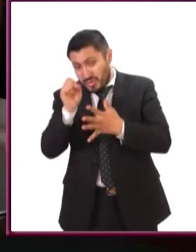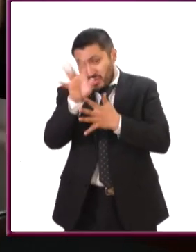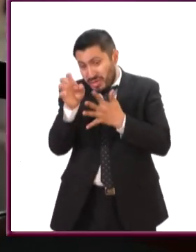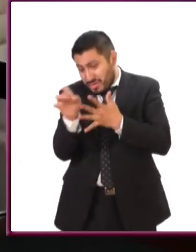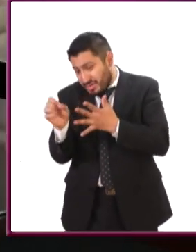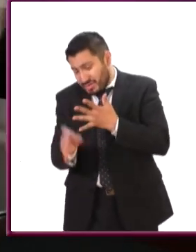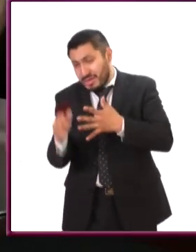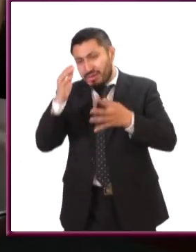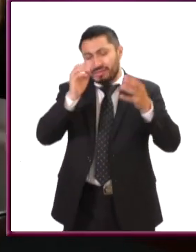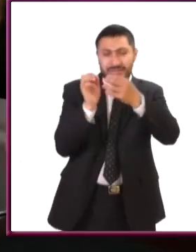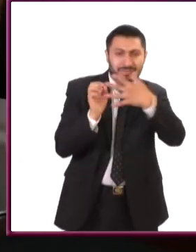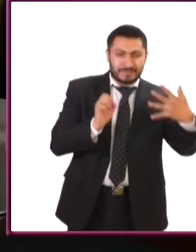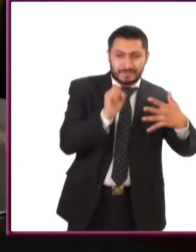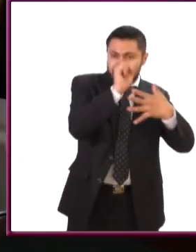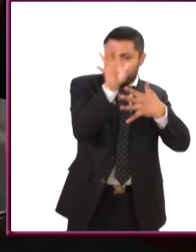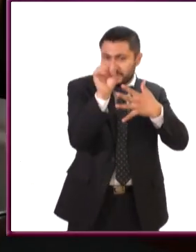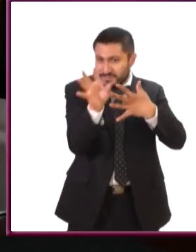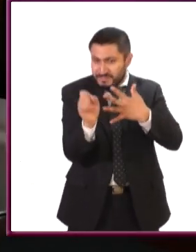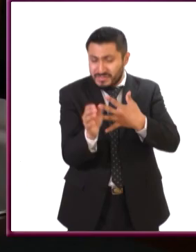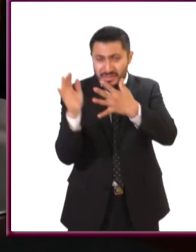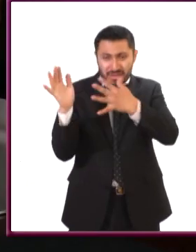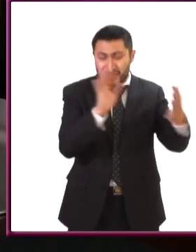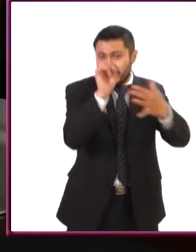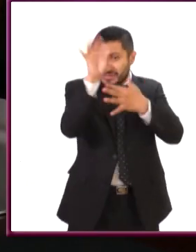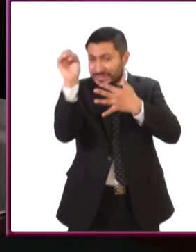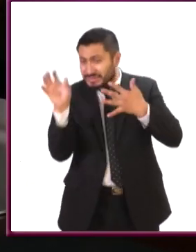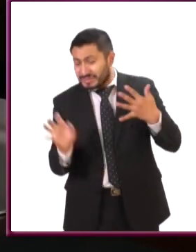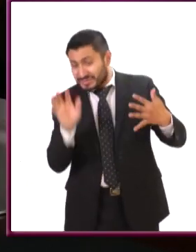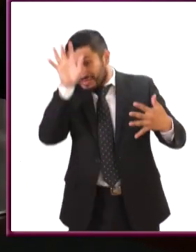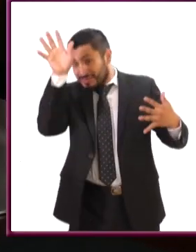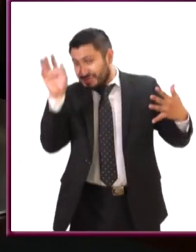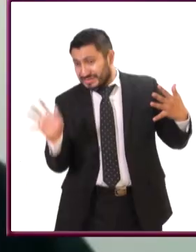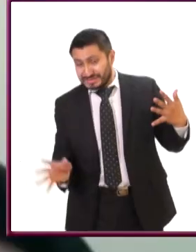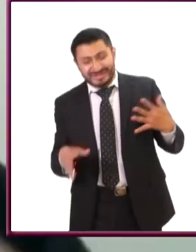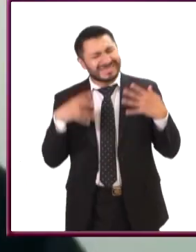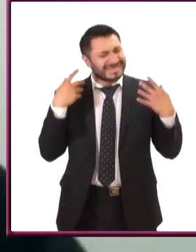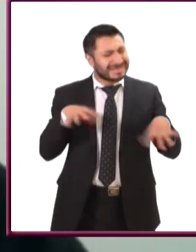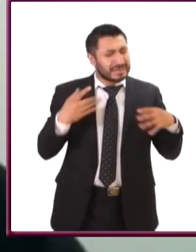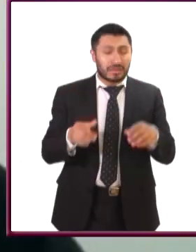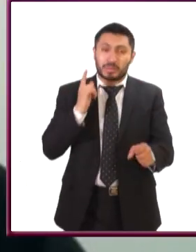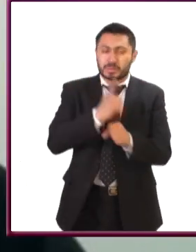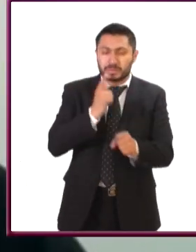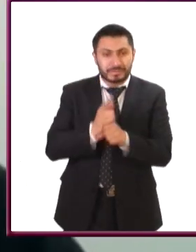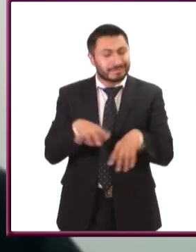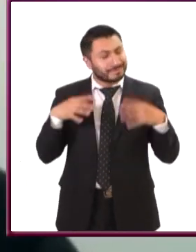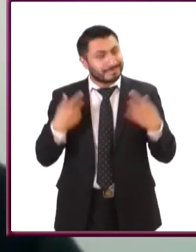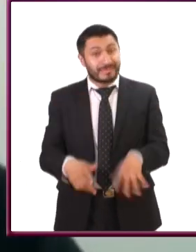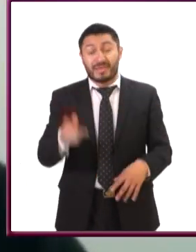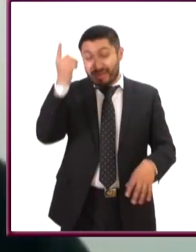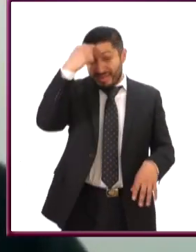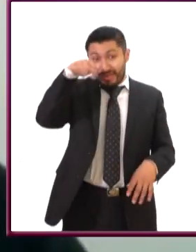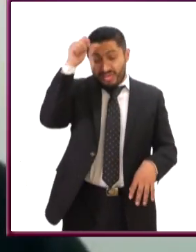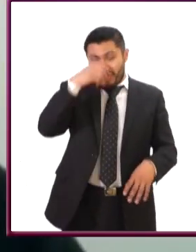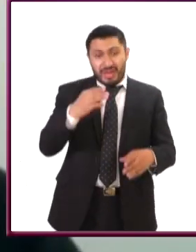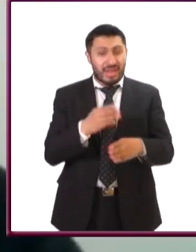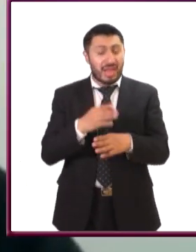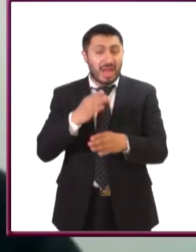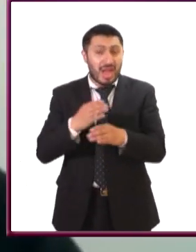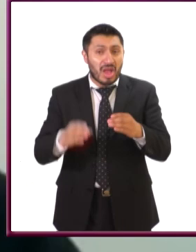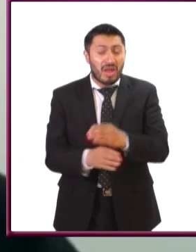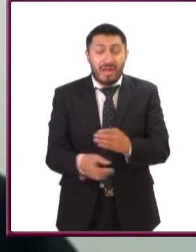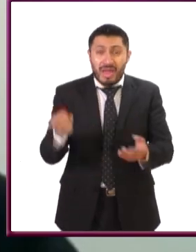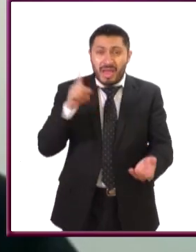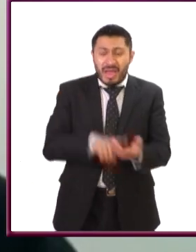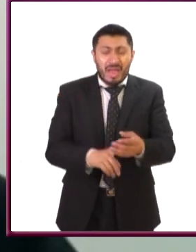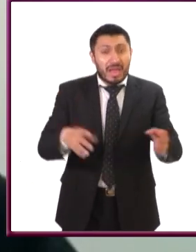pregunta es, ¿podemos llegar hasta infinito o nos vamos a detener en algún momento? Llegó a la conclusión, especulando, que la materia